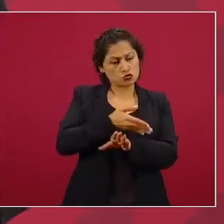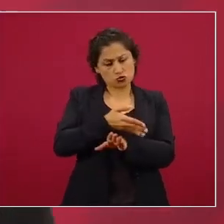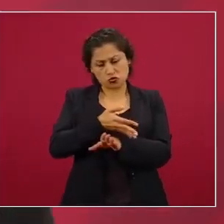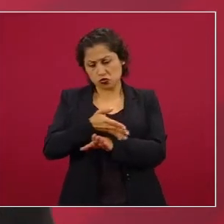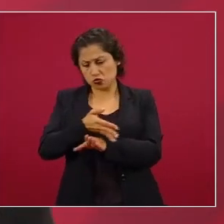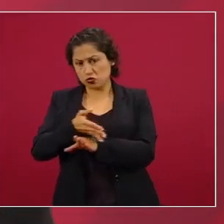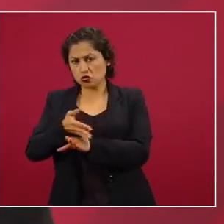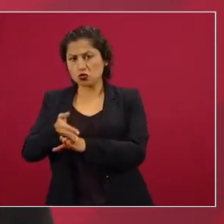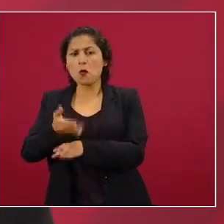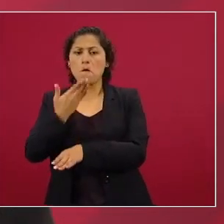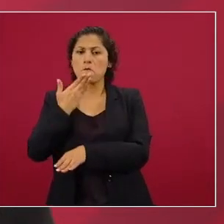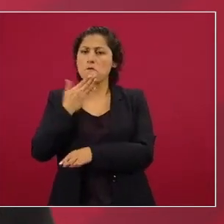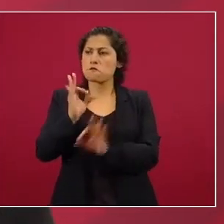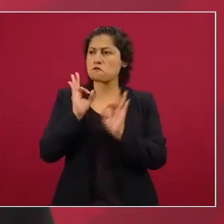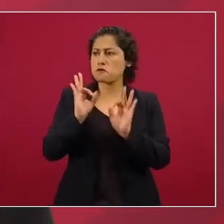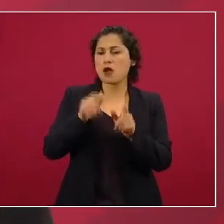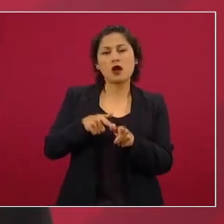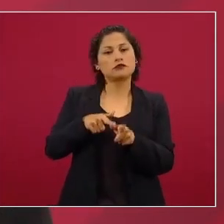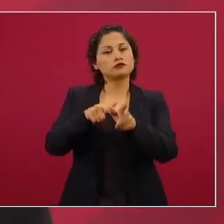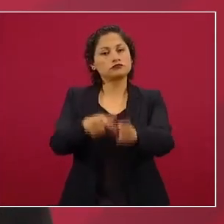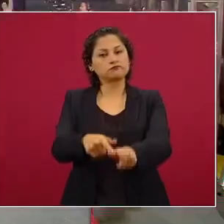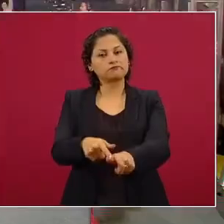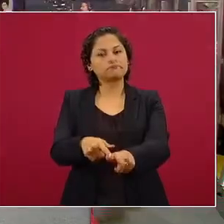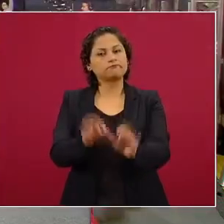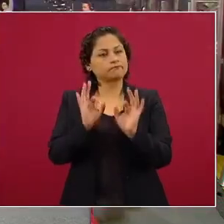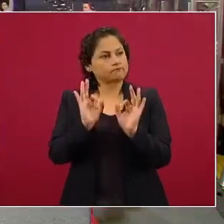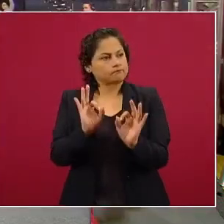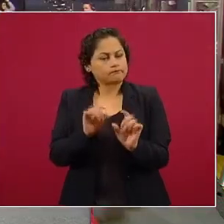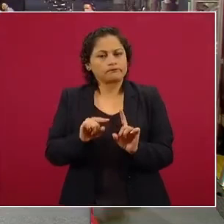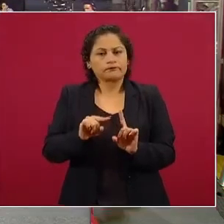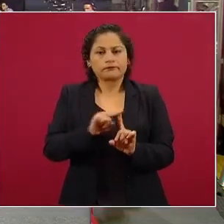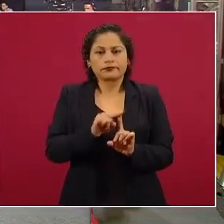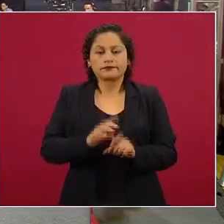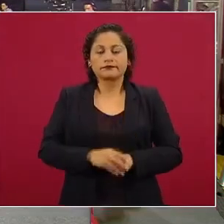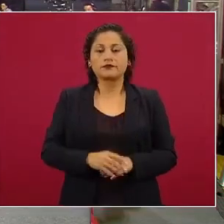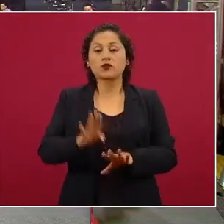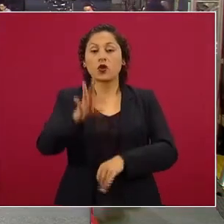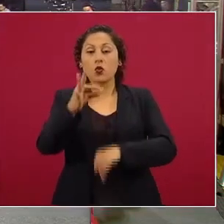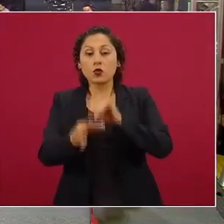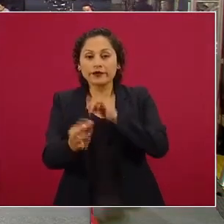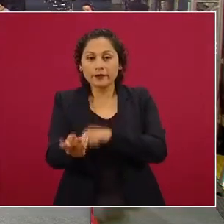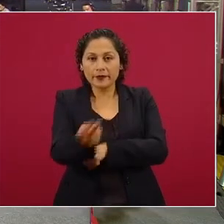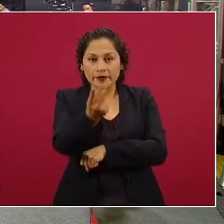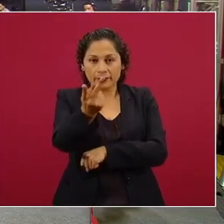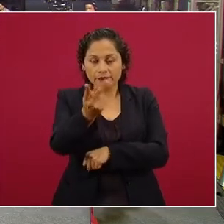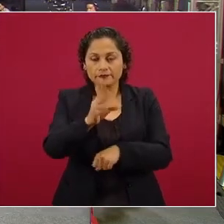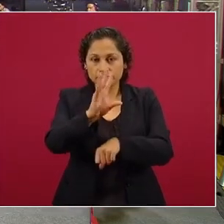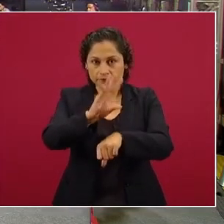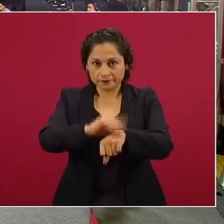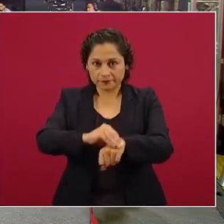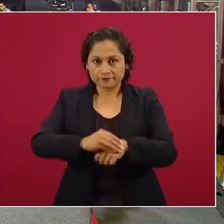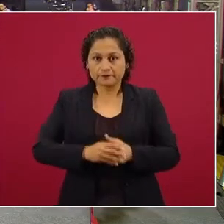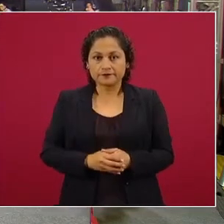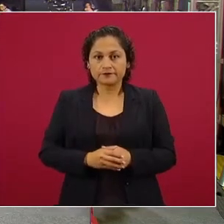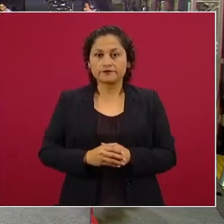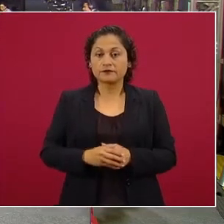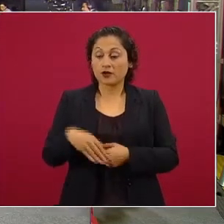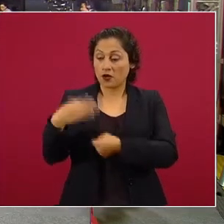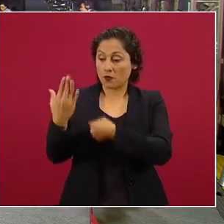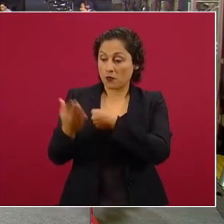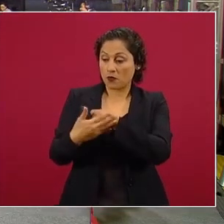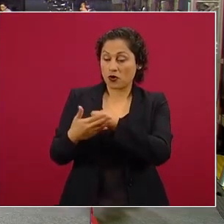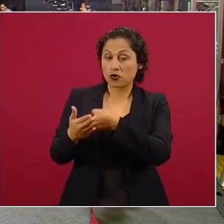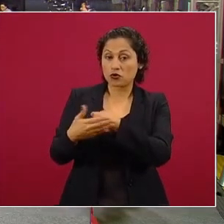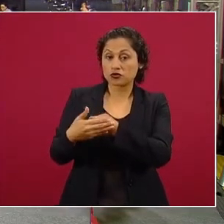estamos bien y de buenas. Y una última pregunta, presidente, si me lo permite. En 2 días más, o sea, el 16 de este